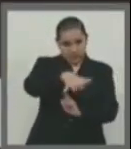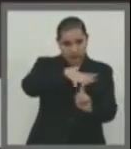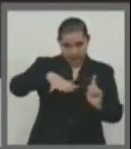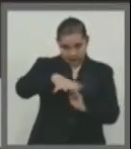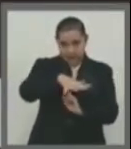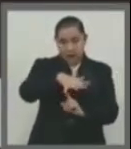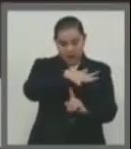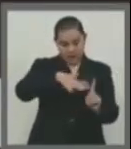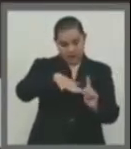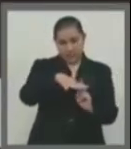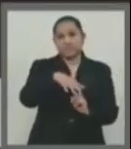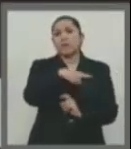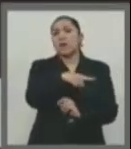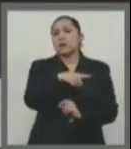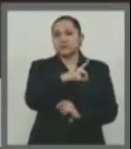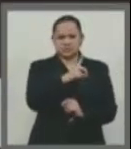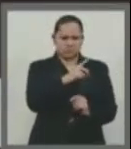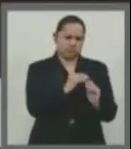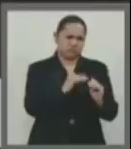4,446 a